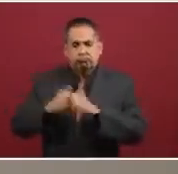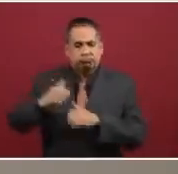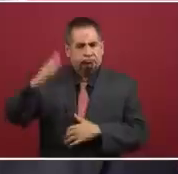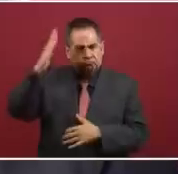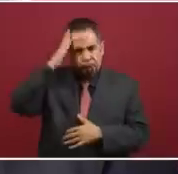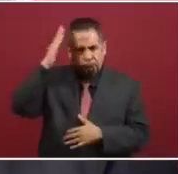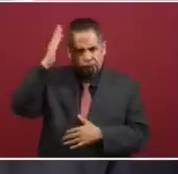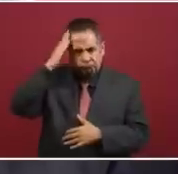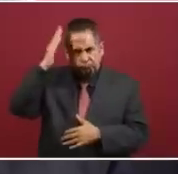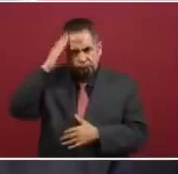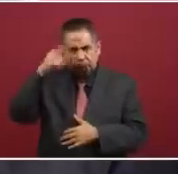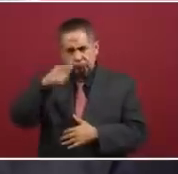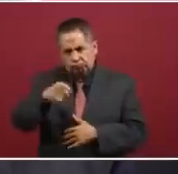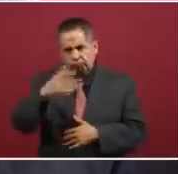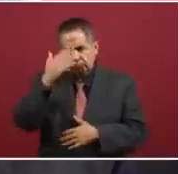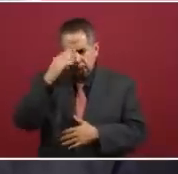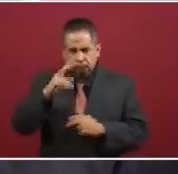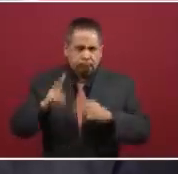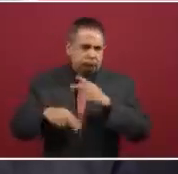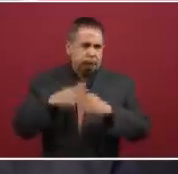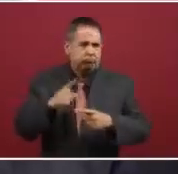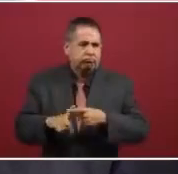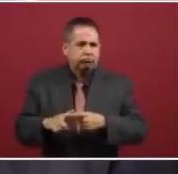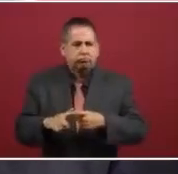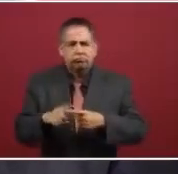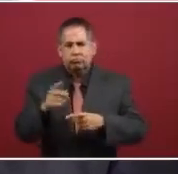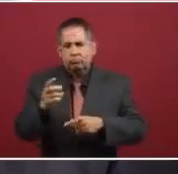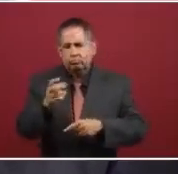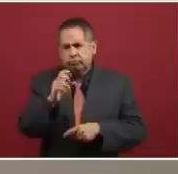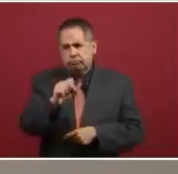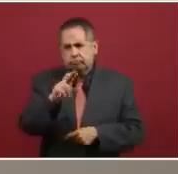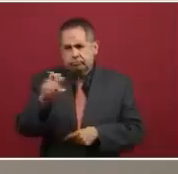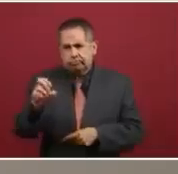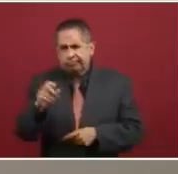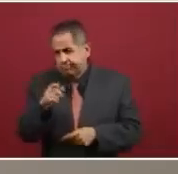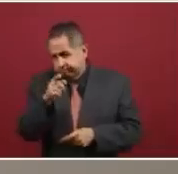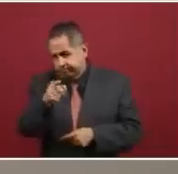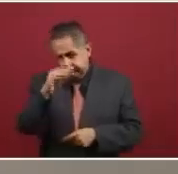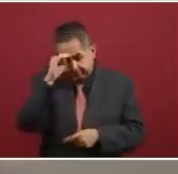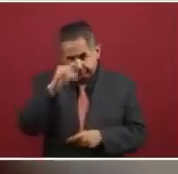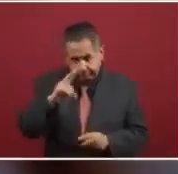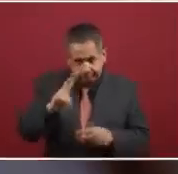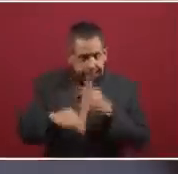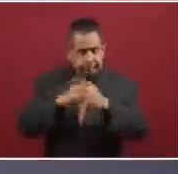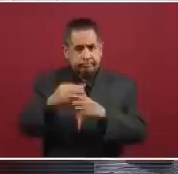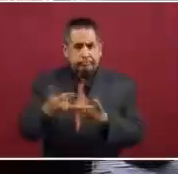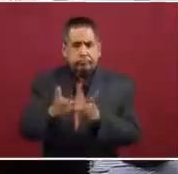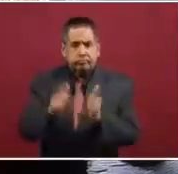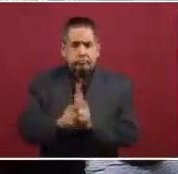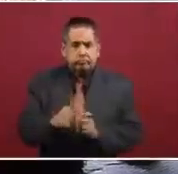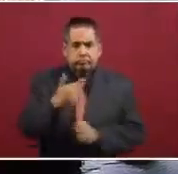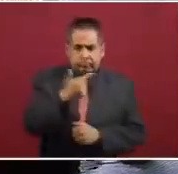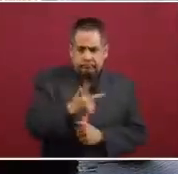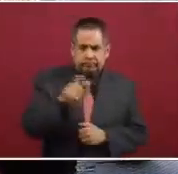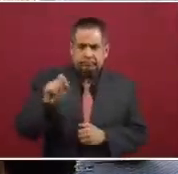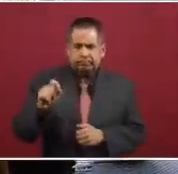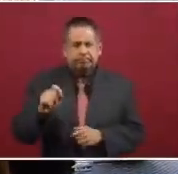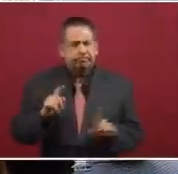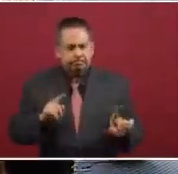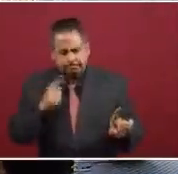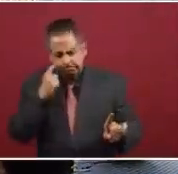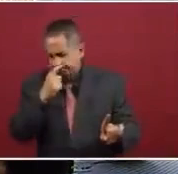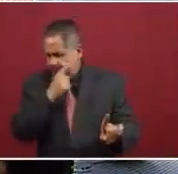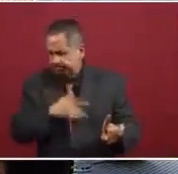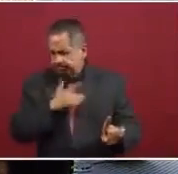líderes. Se sabe que irá el secretario de Relaciones Exteriores, pero ¿ha pensado en asistir al G20? Gracias. Lo estoy